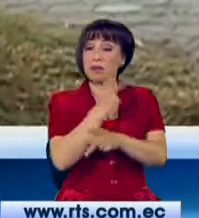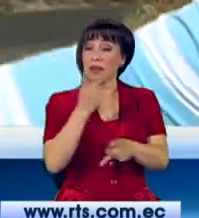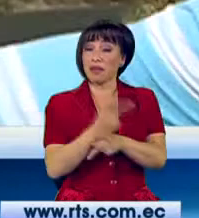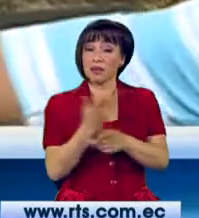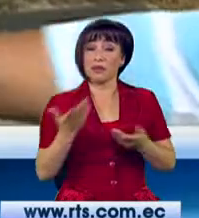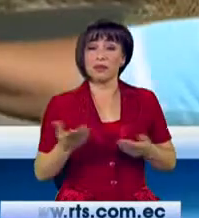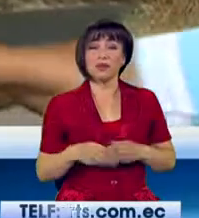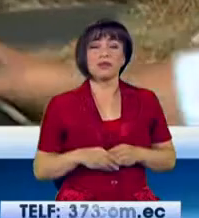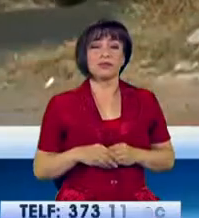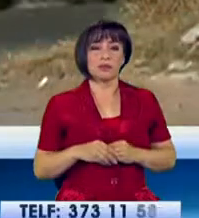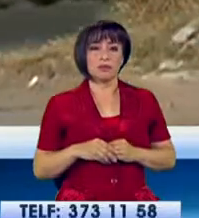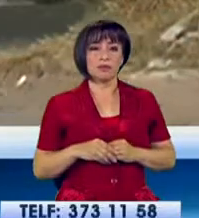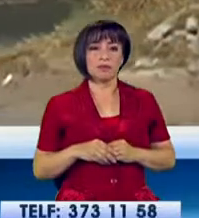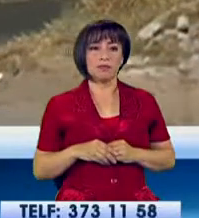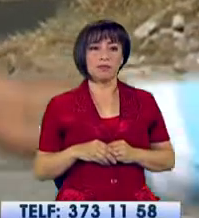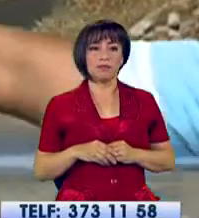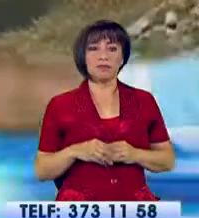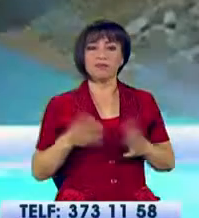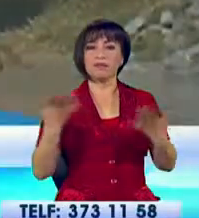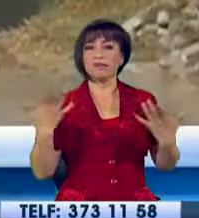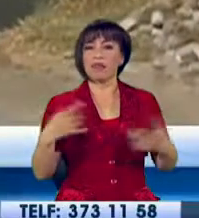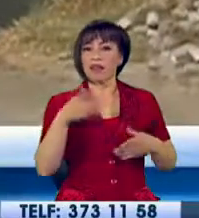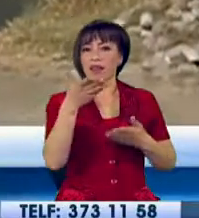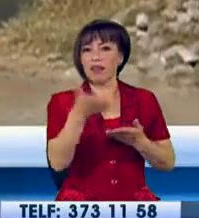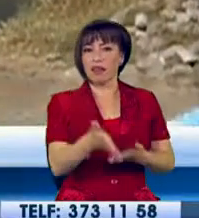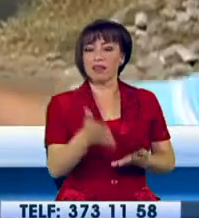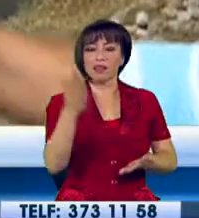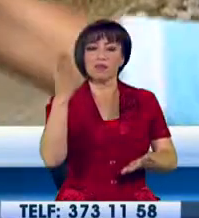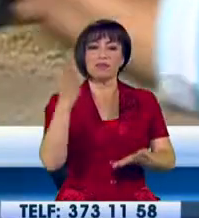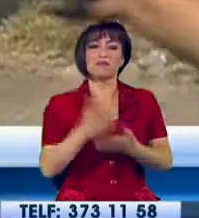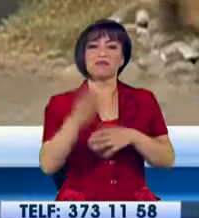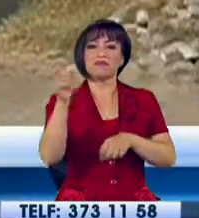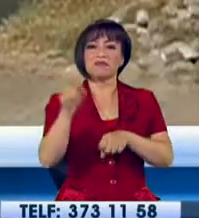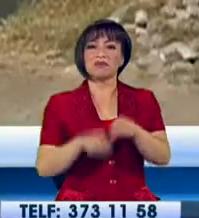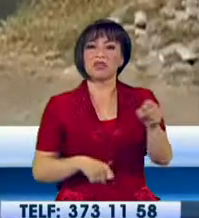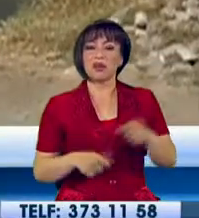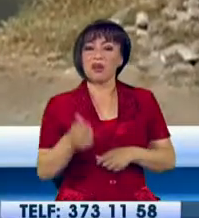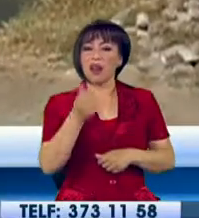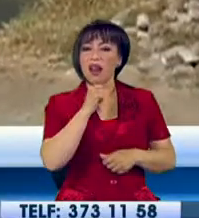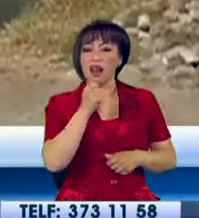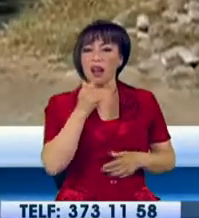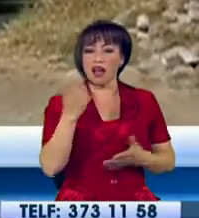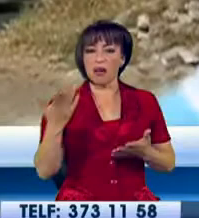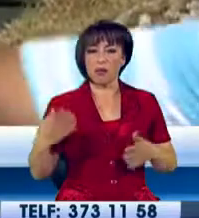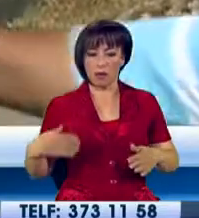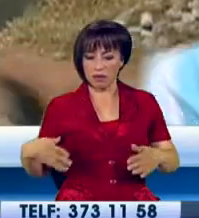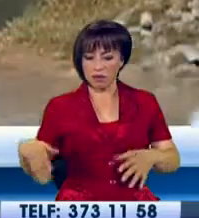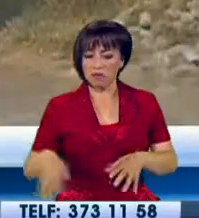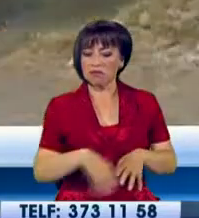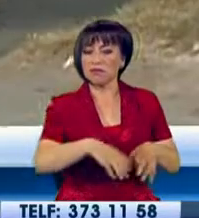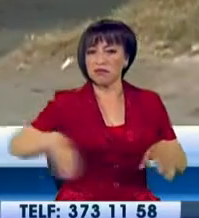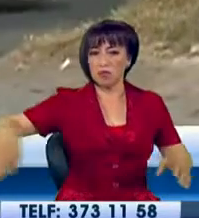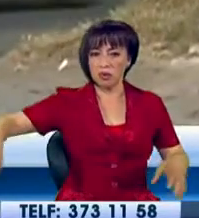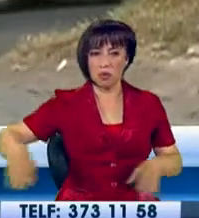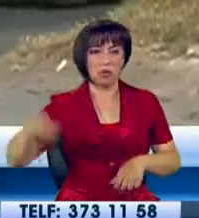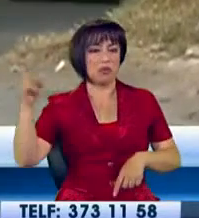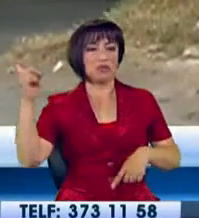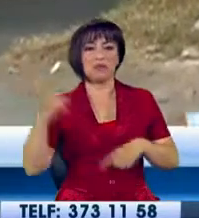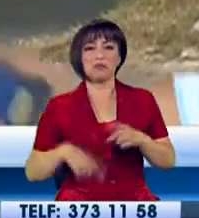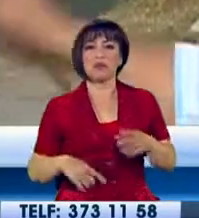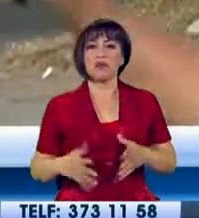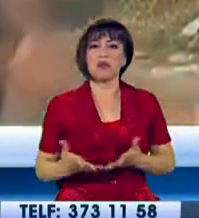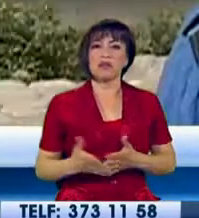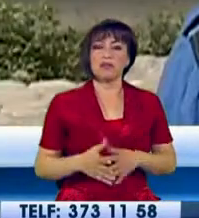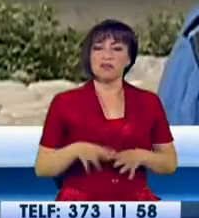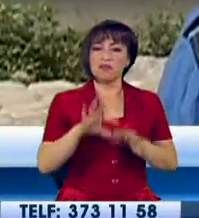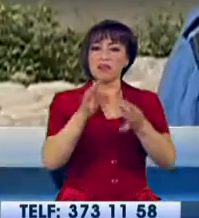moradores. Eso se colapsó y rompieron los tubos para ver de que el agua se pueda ir. Y entonces es lo que se dañó. No dejaron ni arreglando,